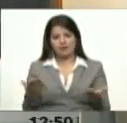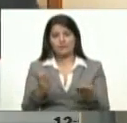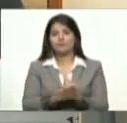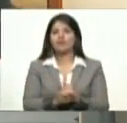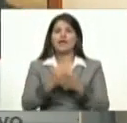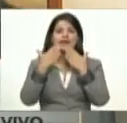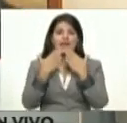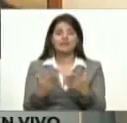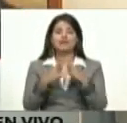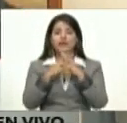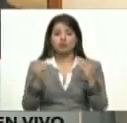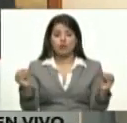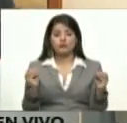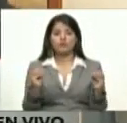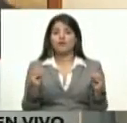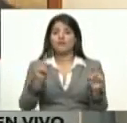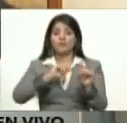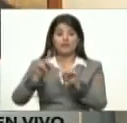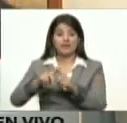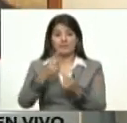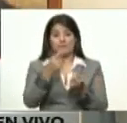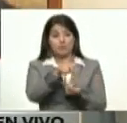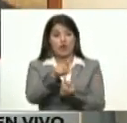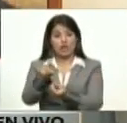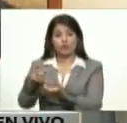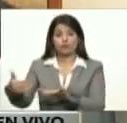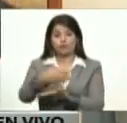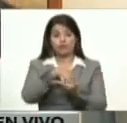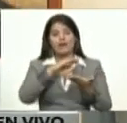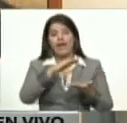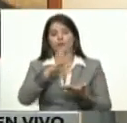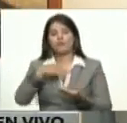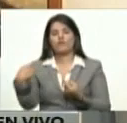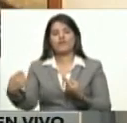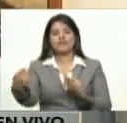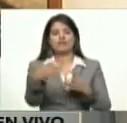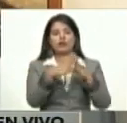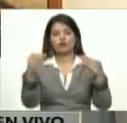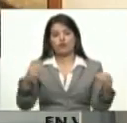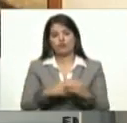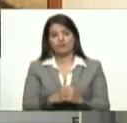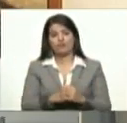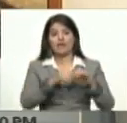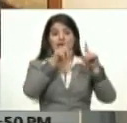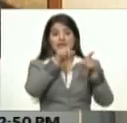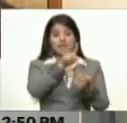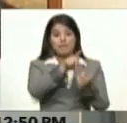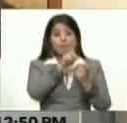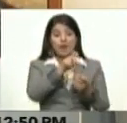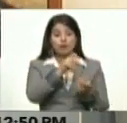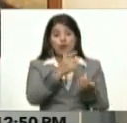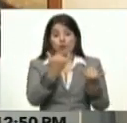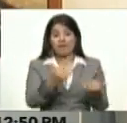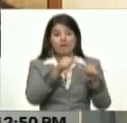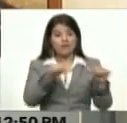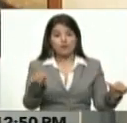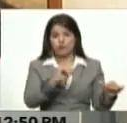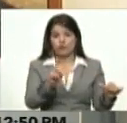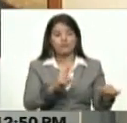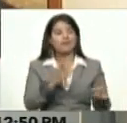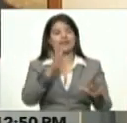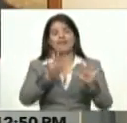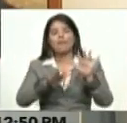parte a los ingresos que vamos a recibir. Estos son impuestos progresivos, repetimos, el que más